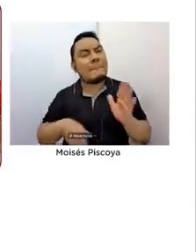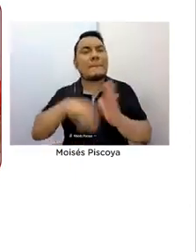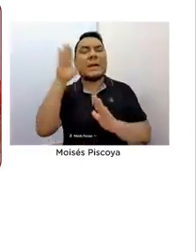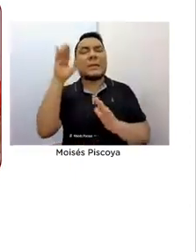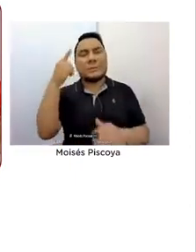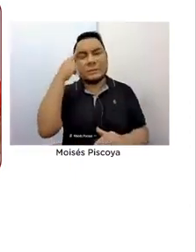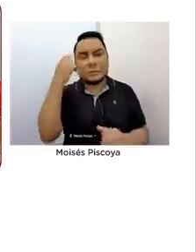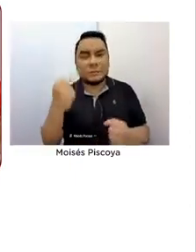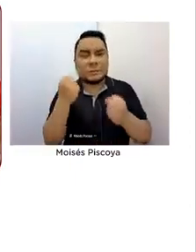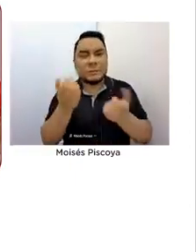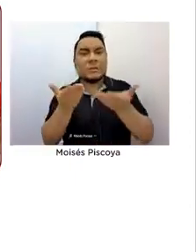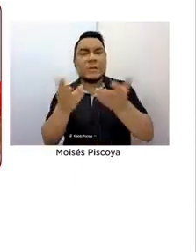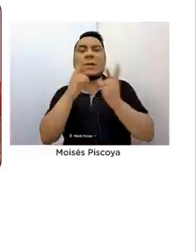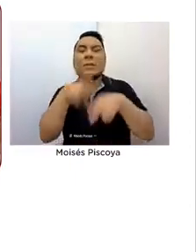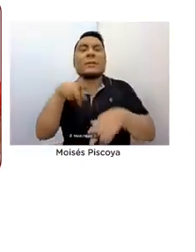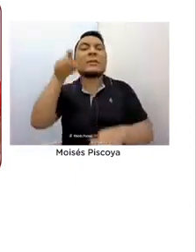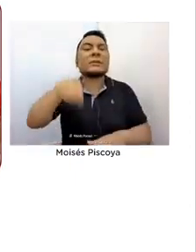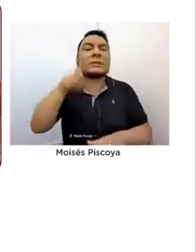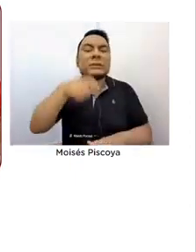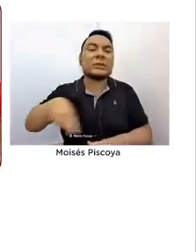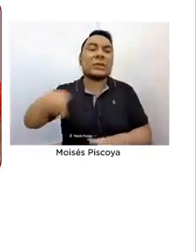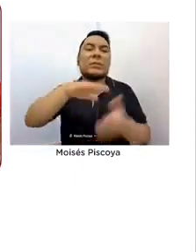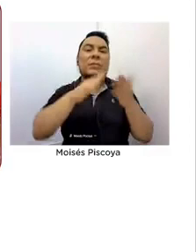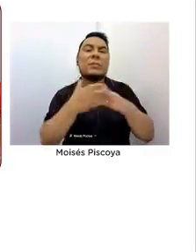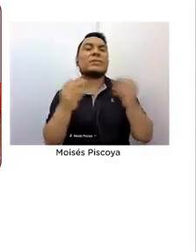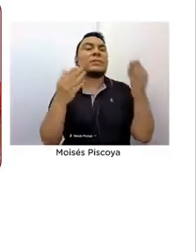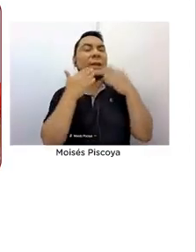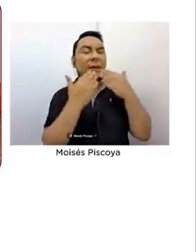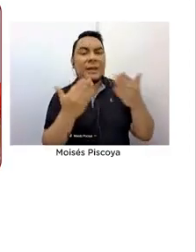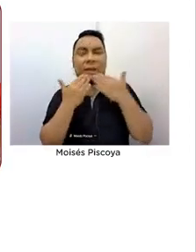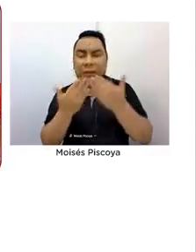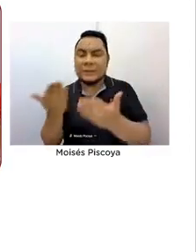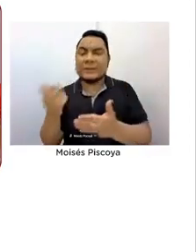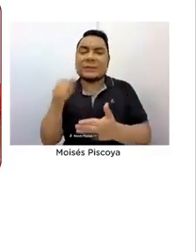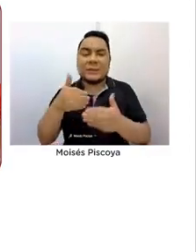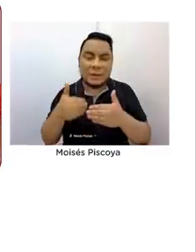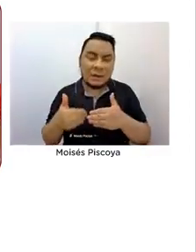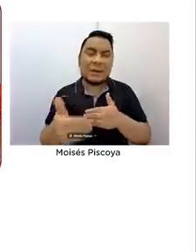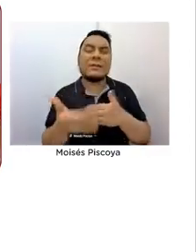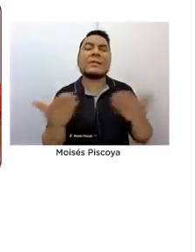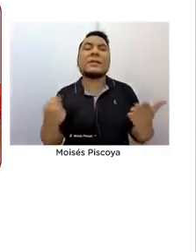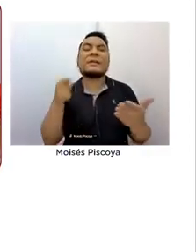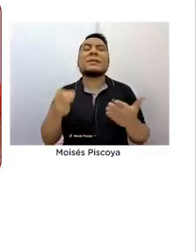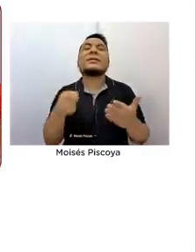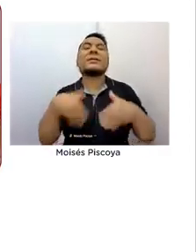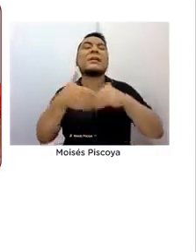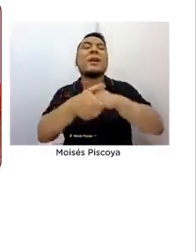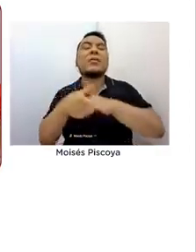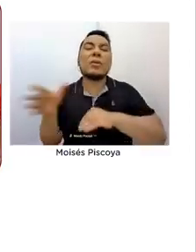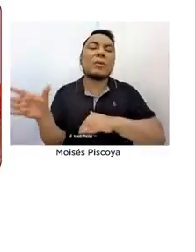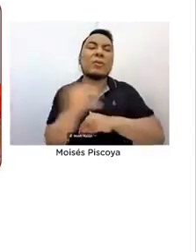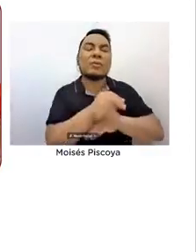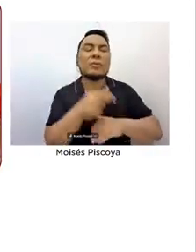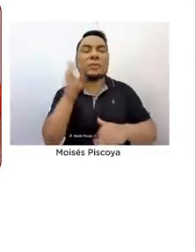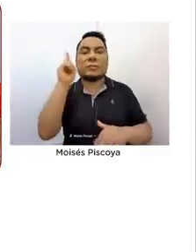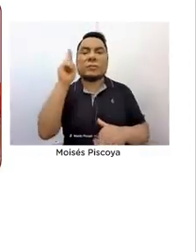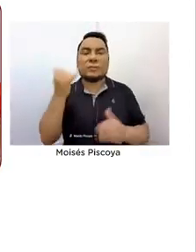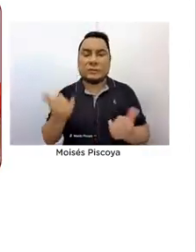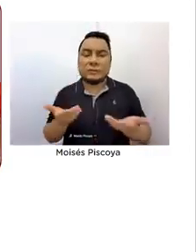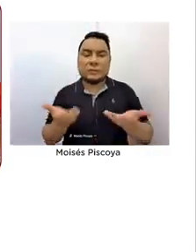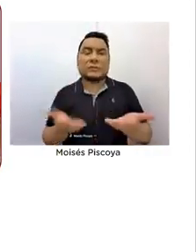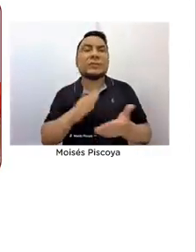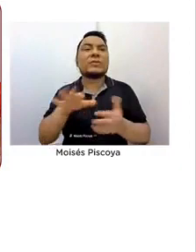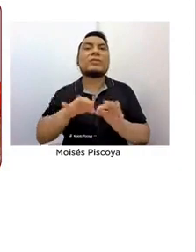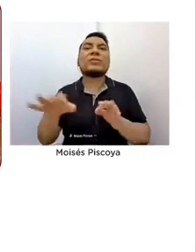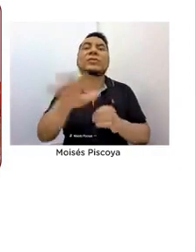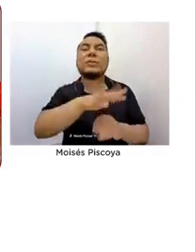empeño en responder a las necesidades de nuestra población. Muchísimas gracias, Kia, y adelante entonces con estos saludos a todos los maestros que están presentes en todas las regiones del